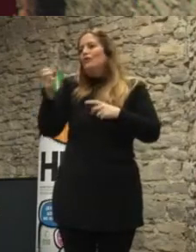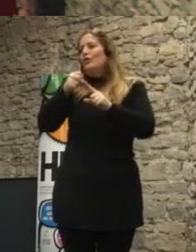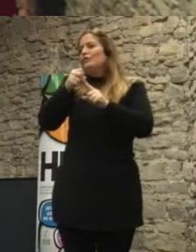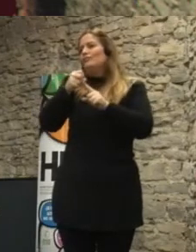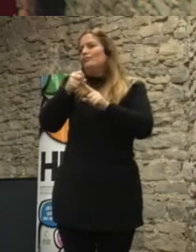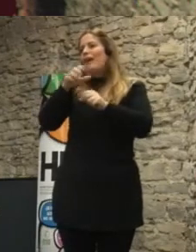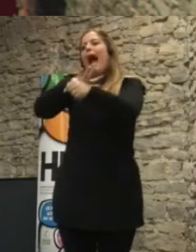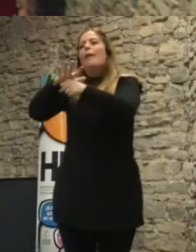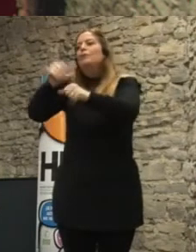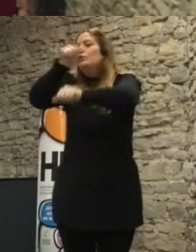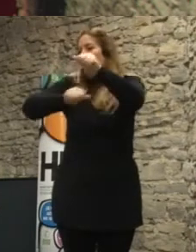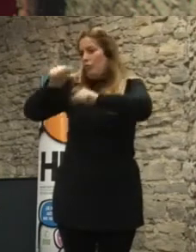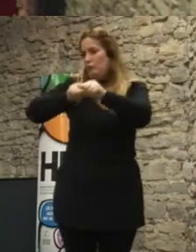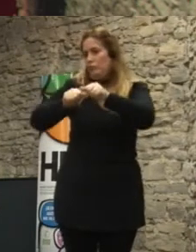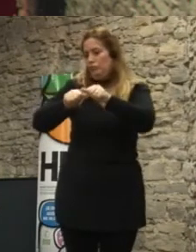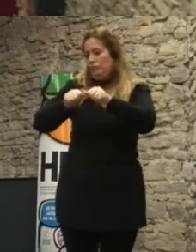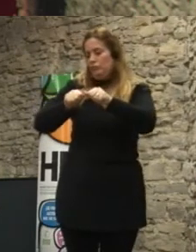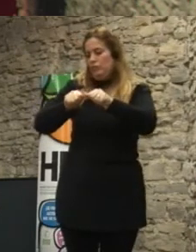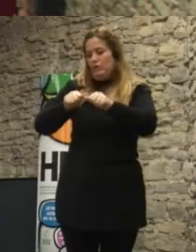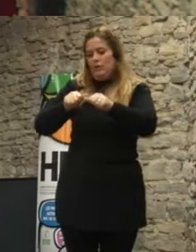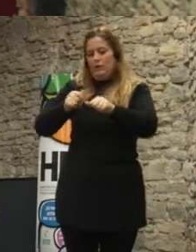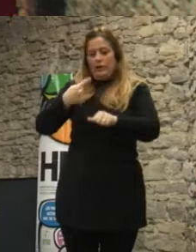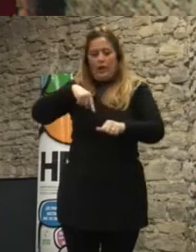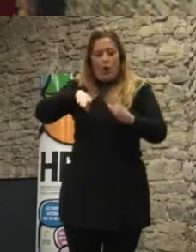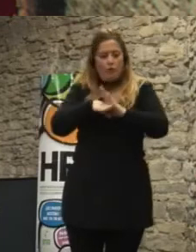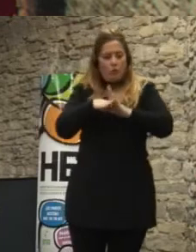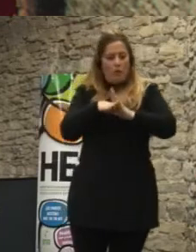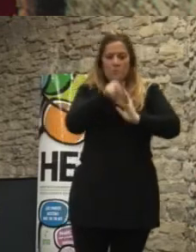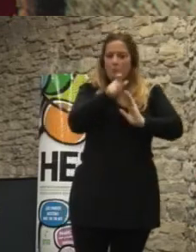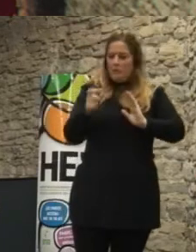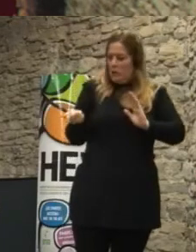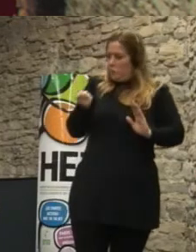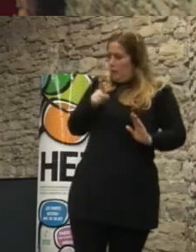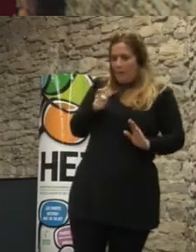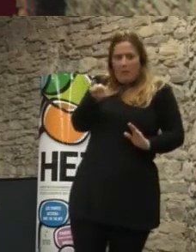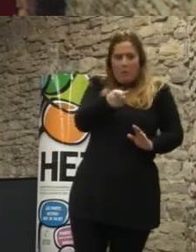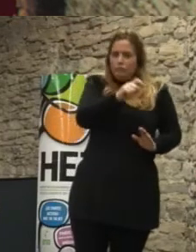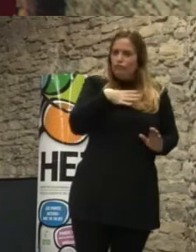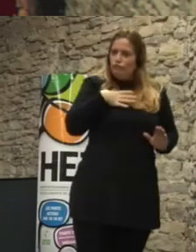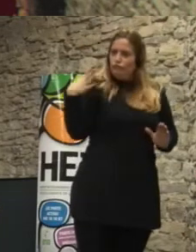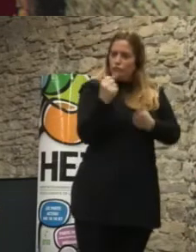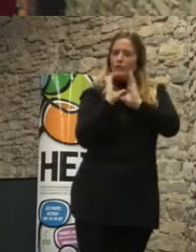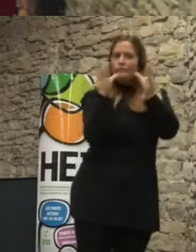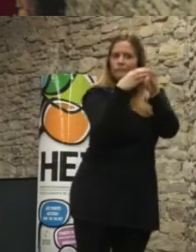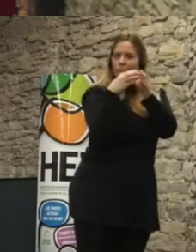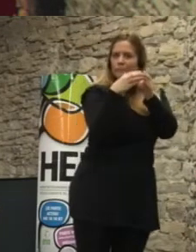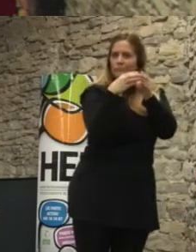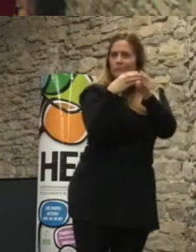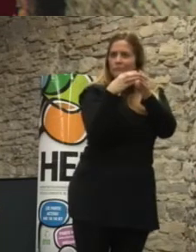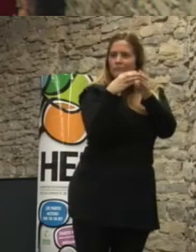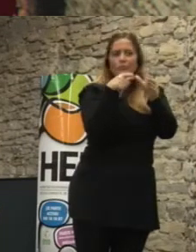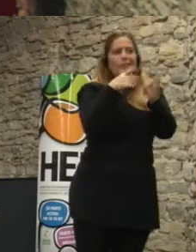que, si seguimos estando los que nos parecemos mucho entre nosotros desde muchos puntos de vista, pues a lo mejor eso significa que